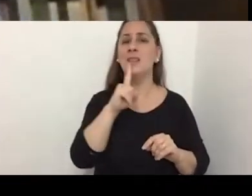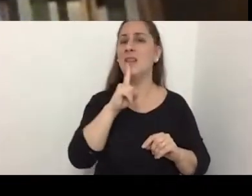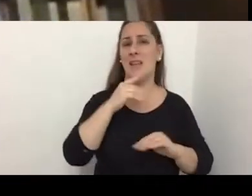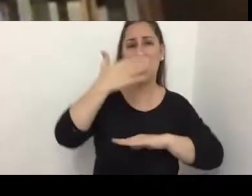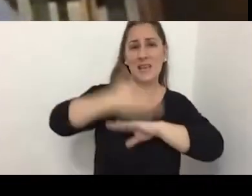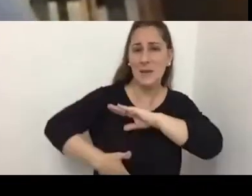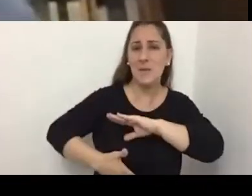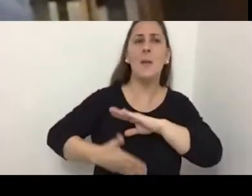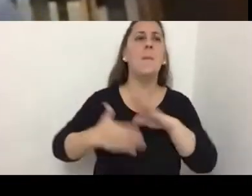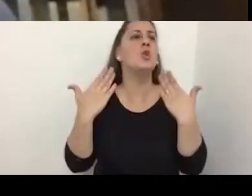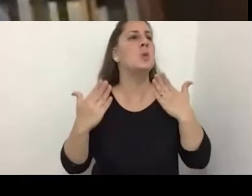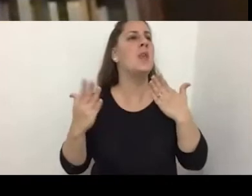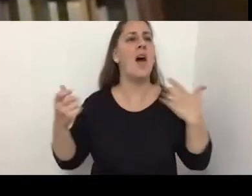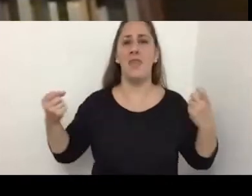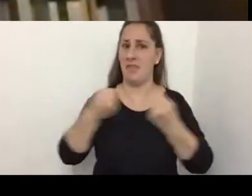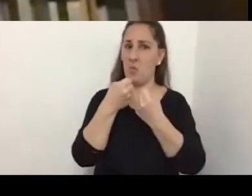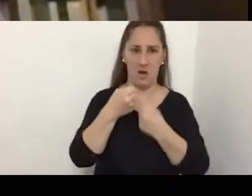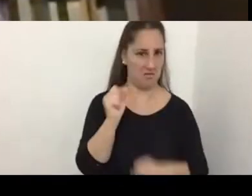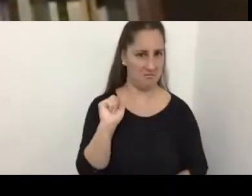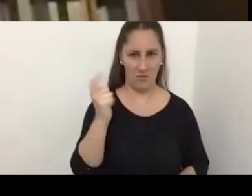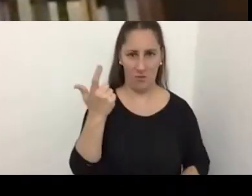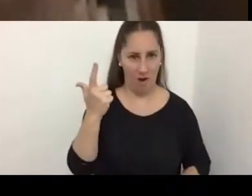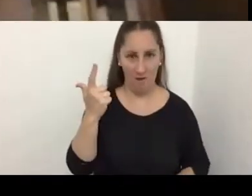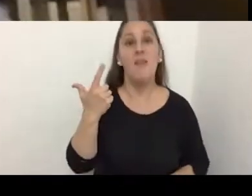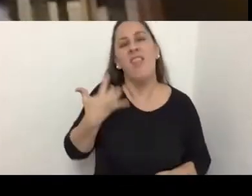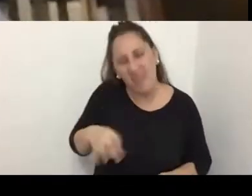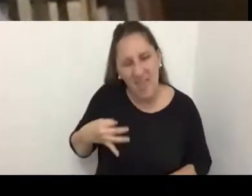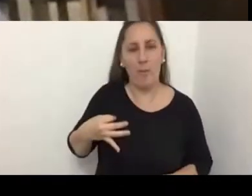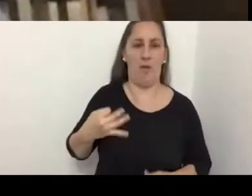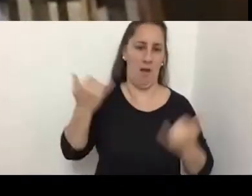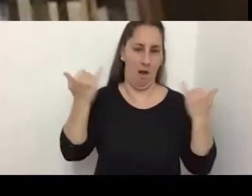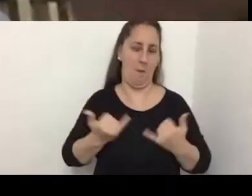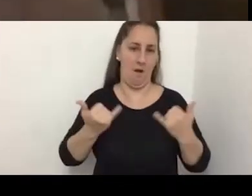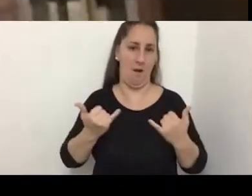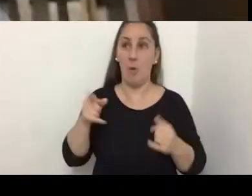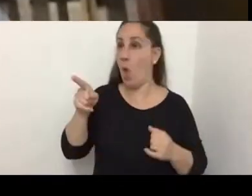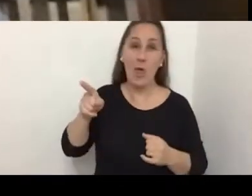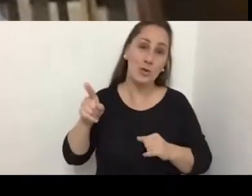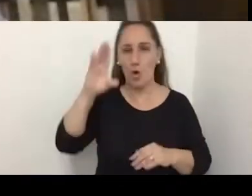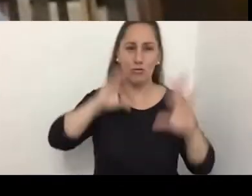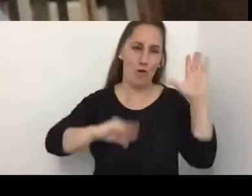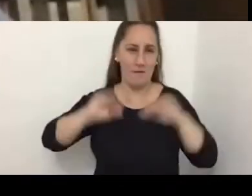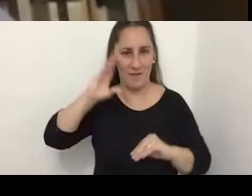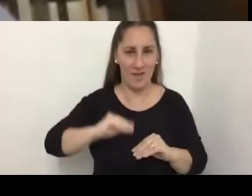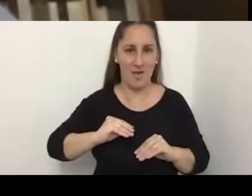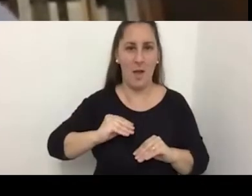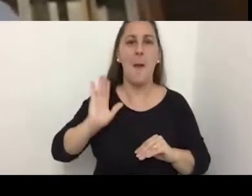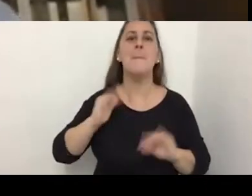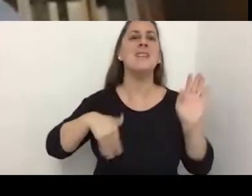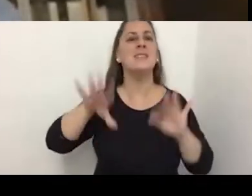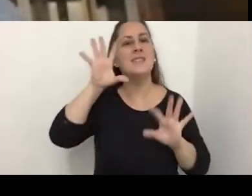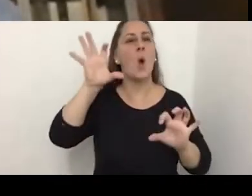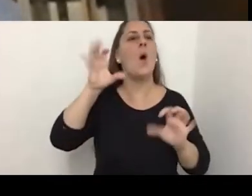acuerdo, ni en los incrementos, ni debería haberlo. De eso no se acuerdan tanto. Se acuerdan más de cómo atacar el modelo sindical